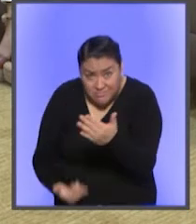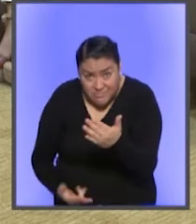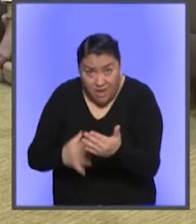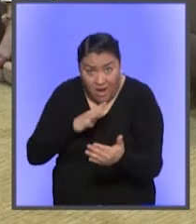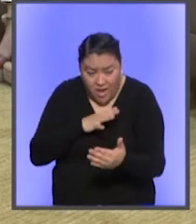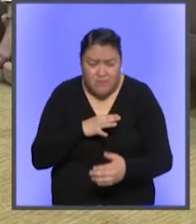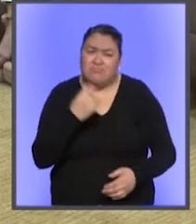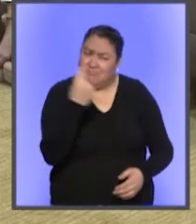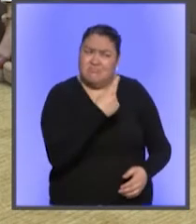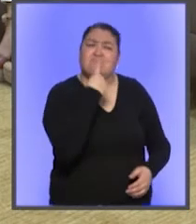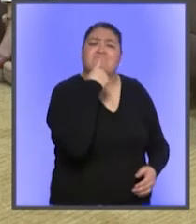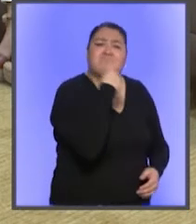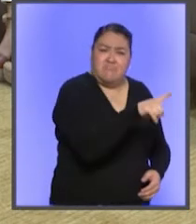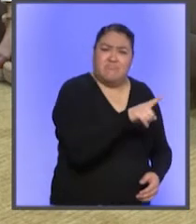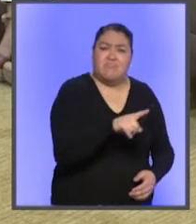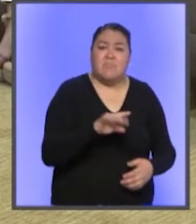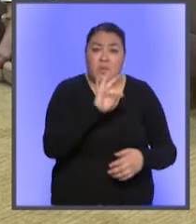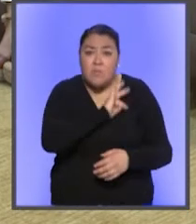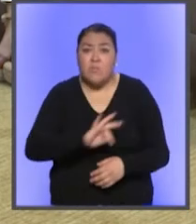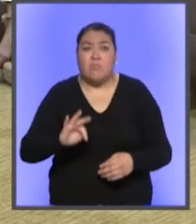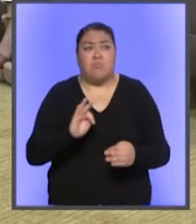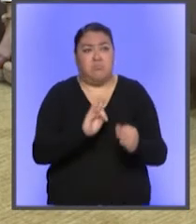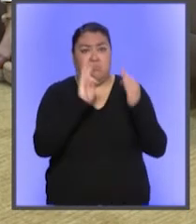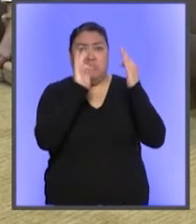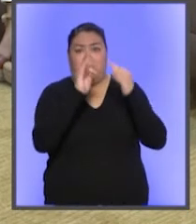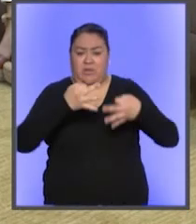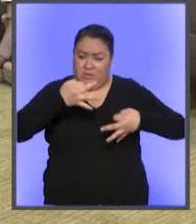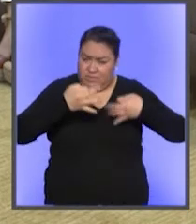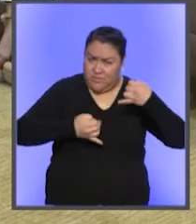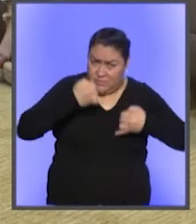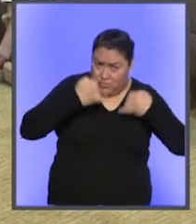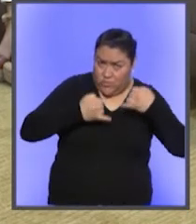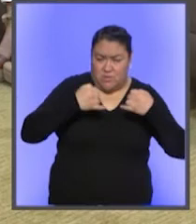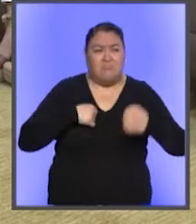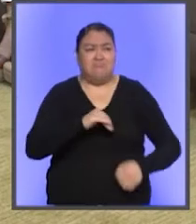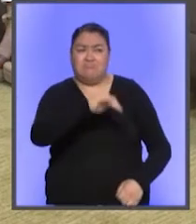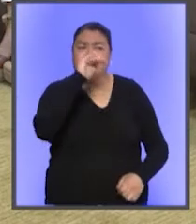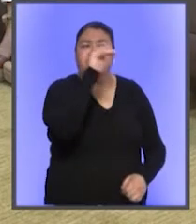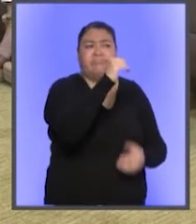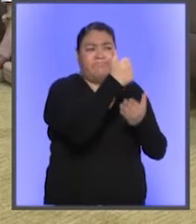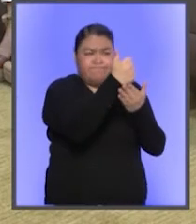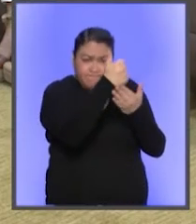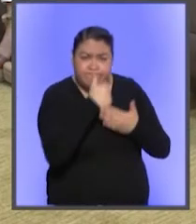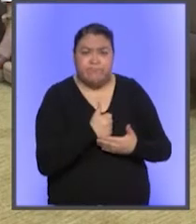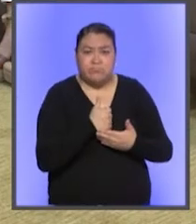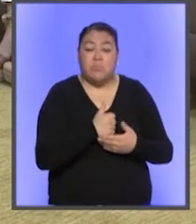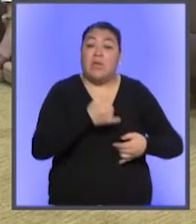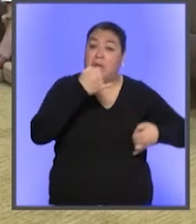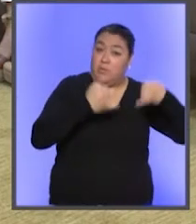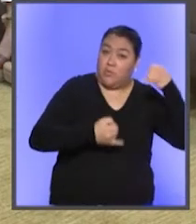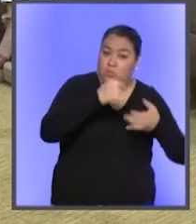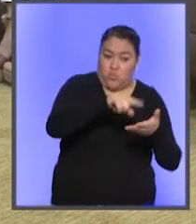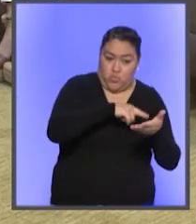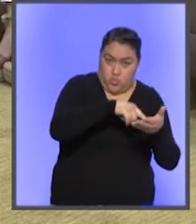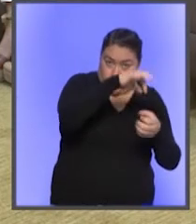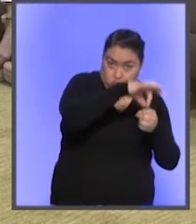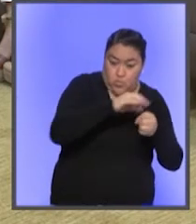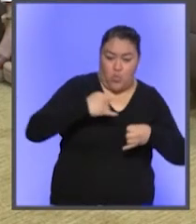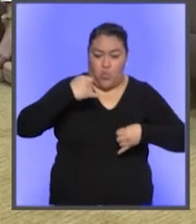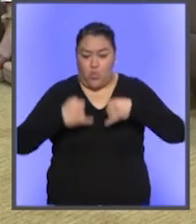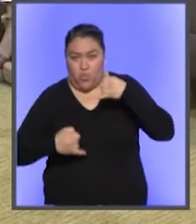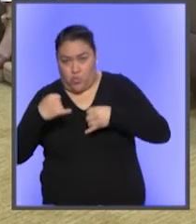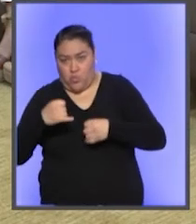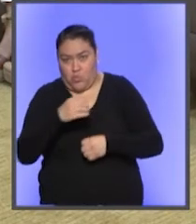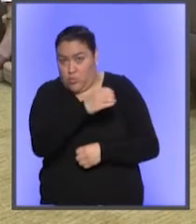sus derechos incluso no que levanten la voz frente a los tribunales que exijan a los tribunales tanto a los electorales como